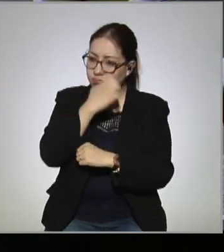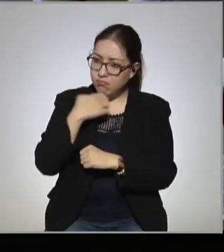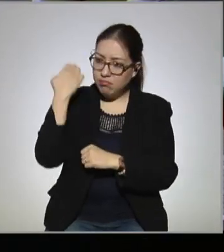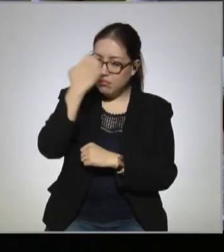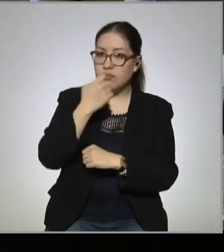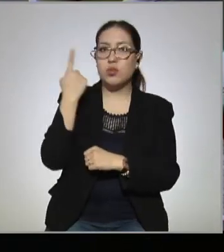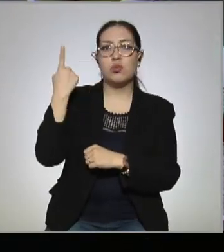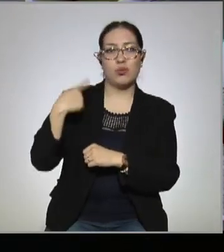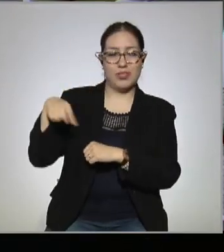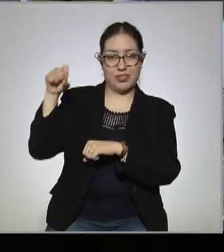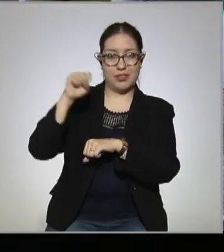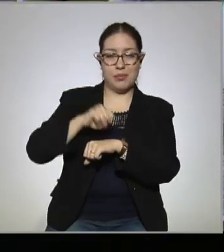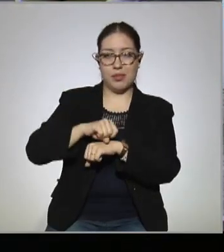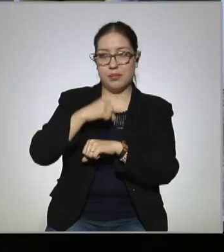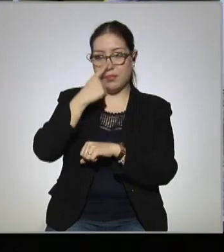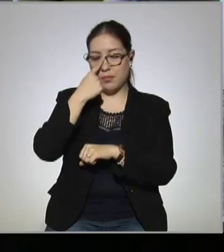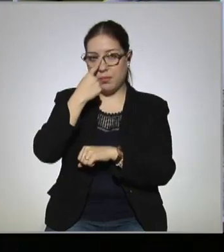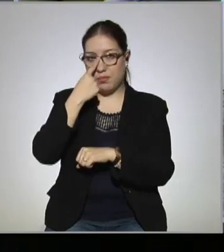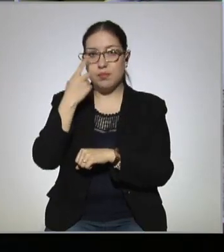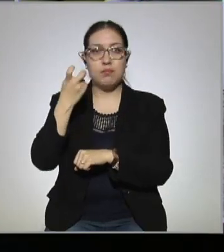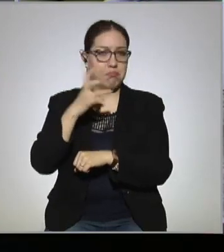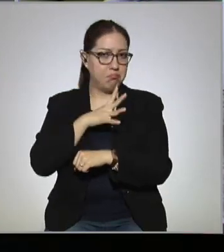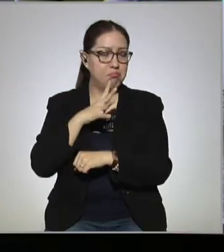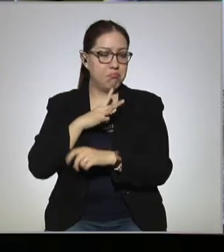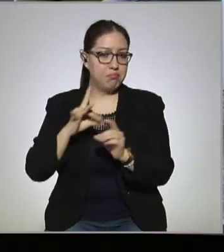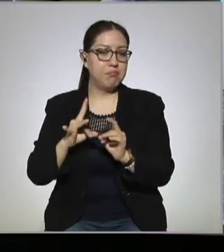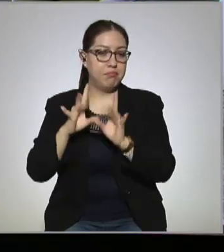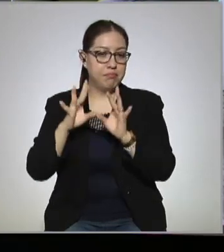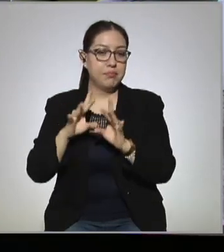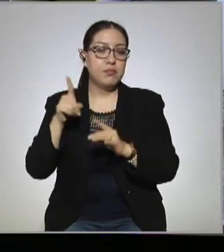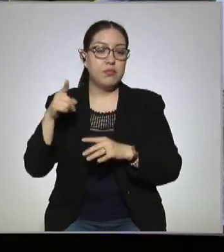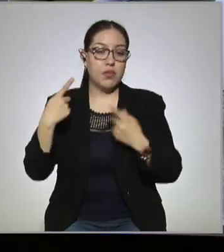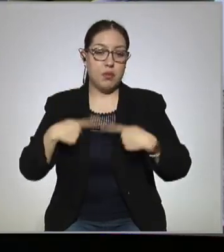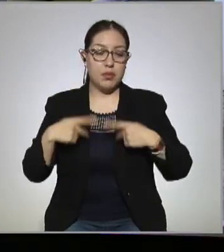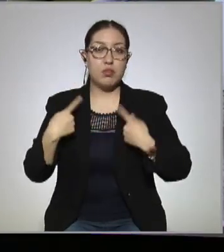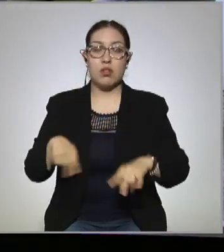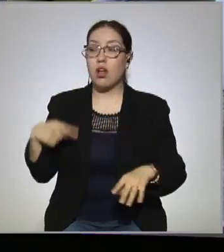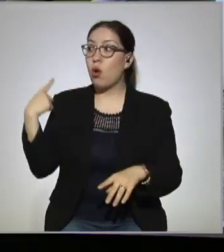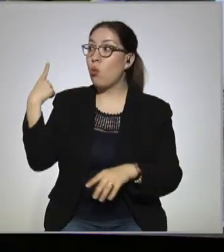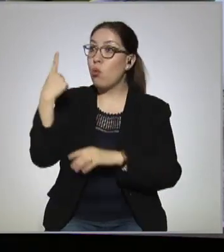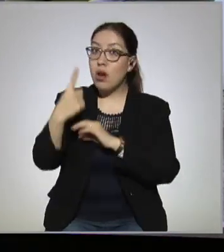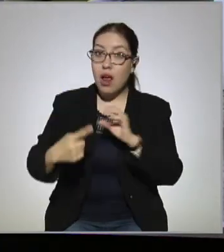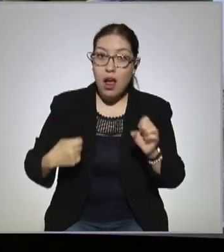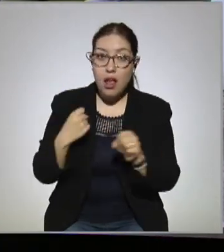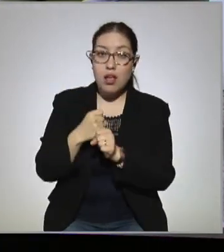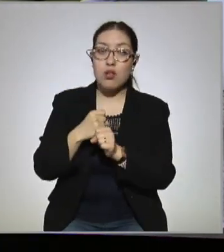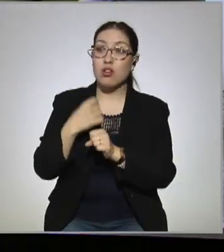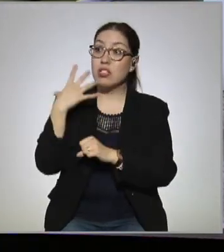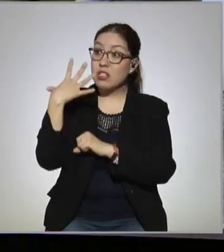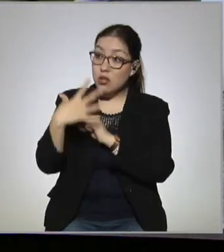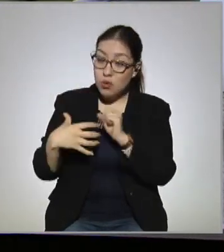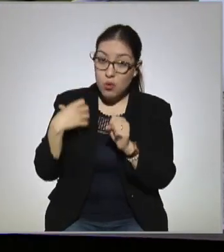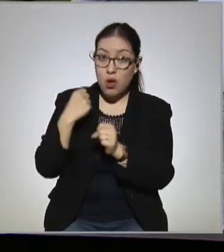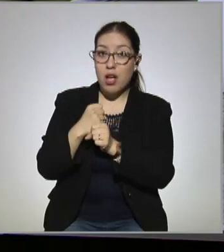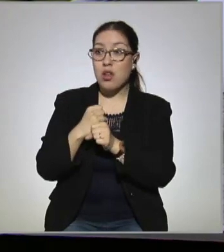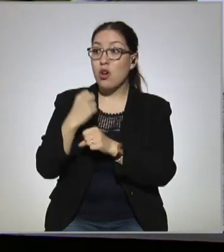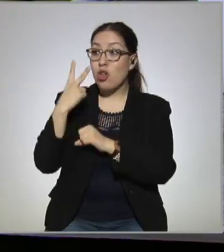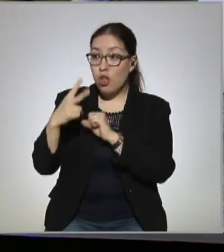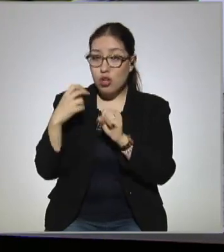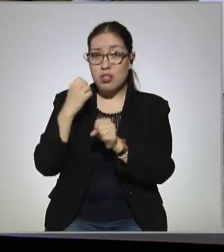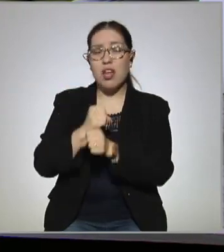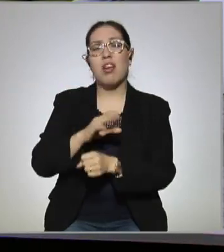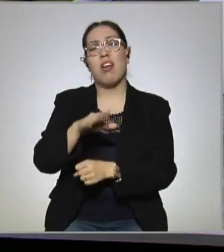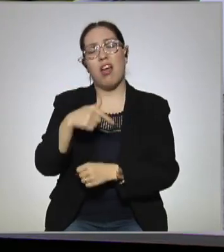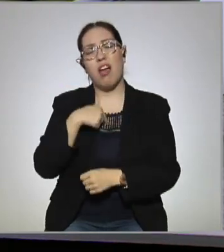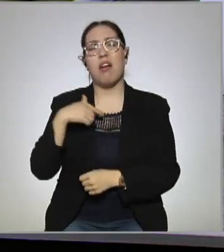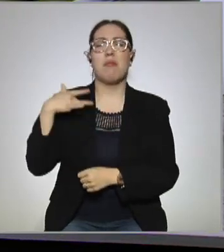semana pasada. Es infrecuente, pero lo vemos. Pero solemos ver gente que tiene 1 año, que tiene 2, que tiene 5 años diciendo, me duele el hombro, pero puedo